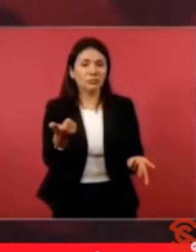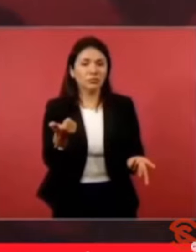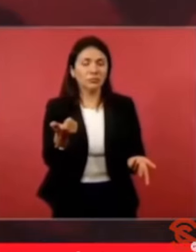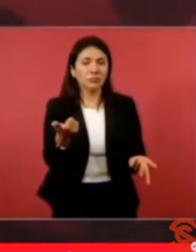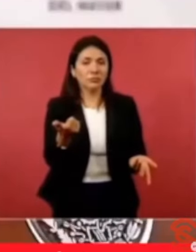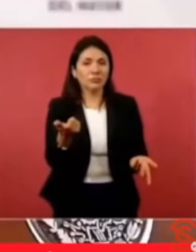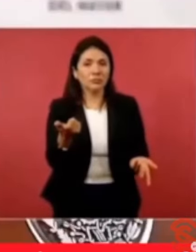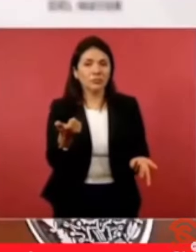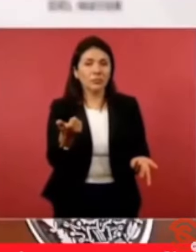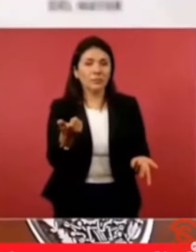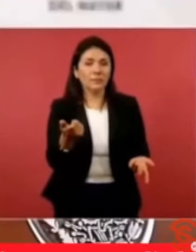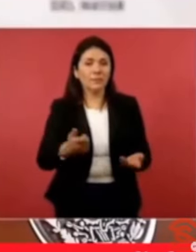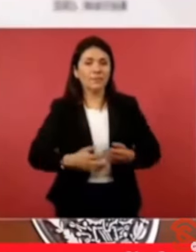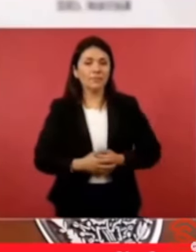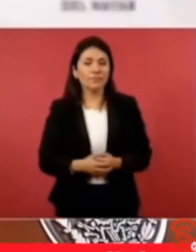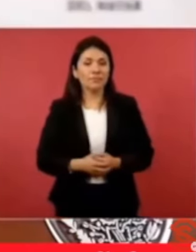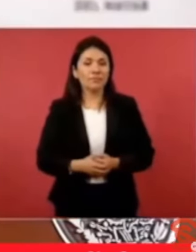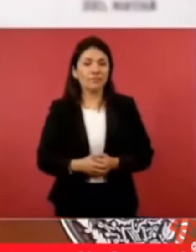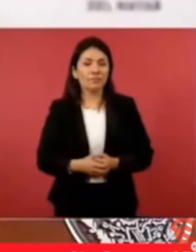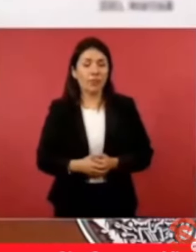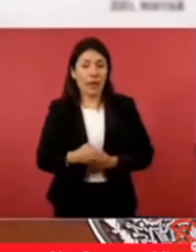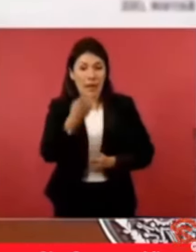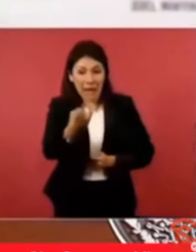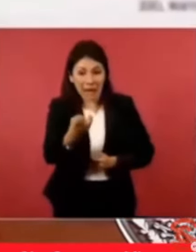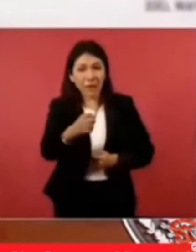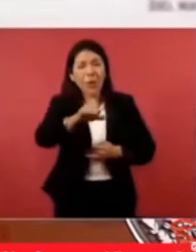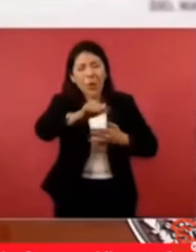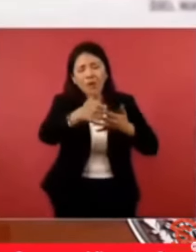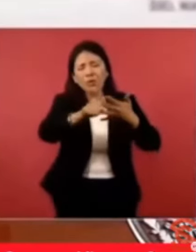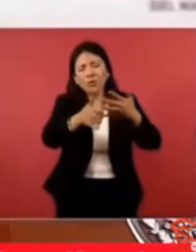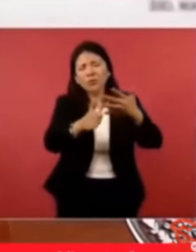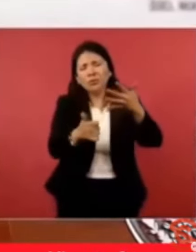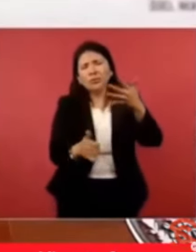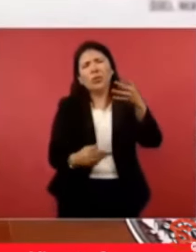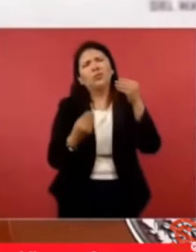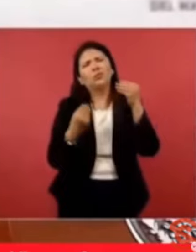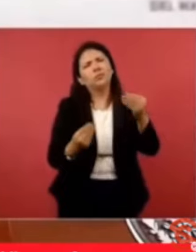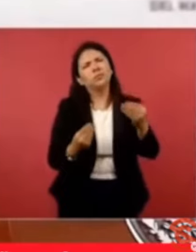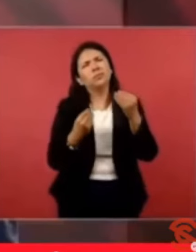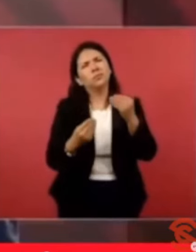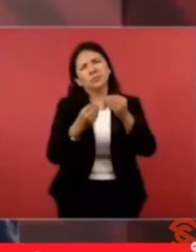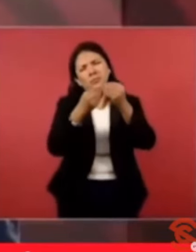Entonces, y muchas otras cosas.